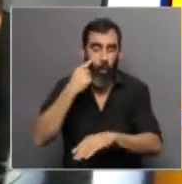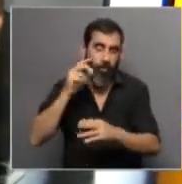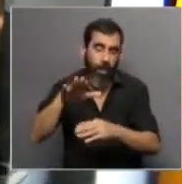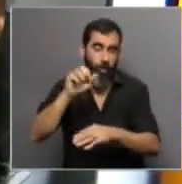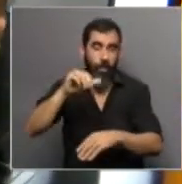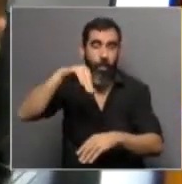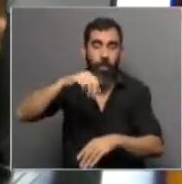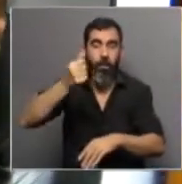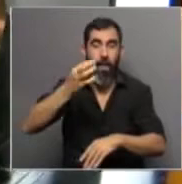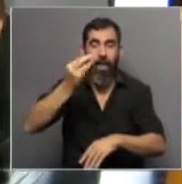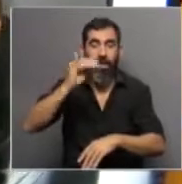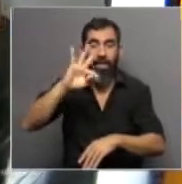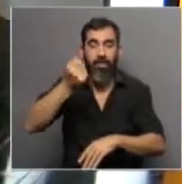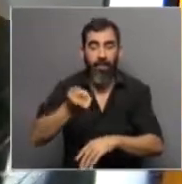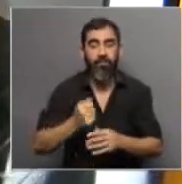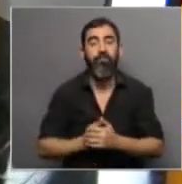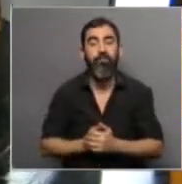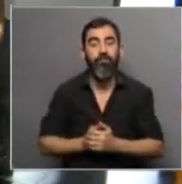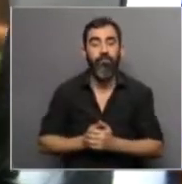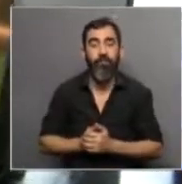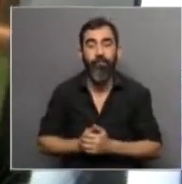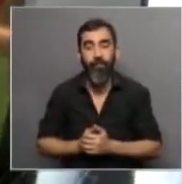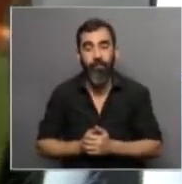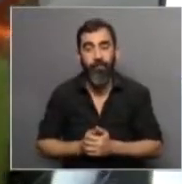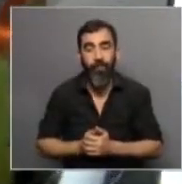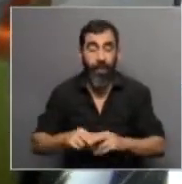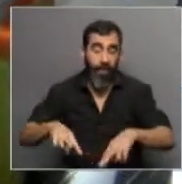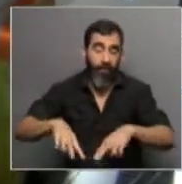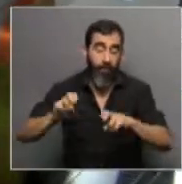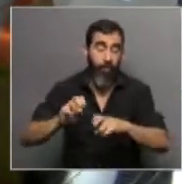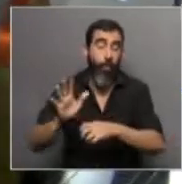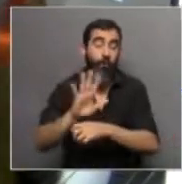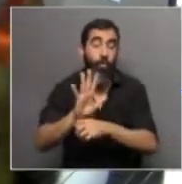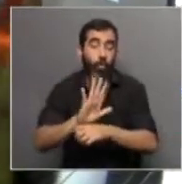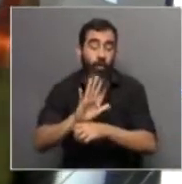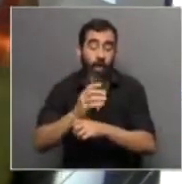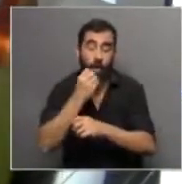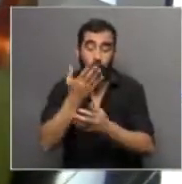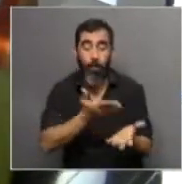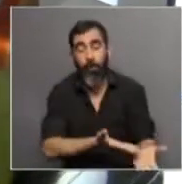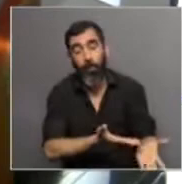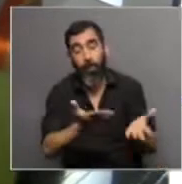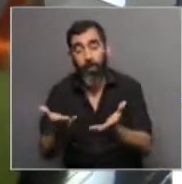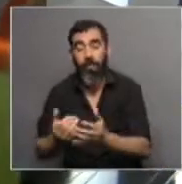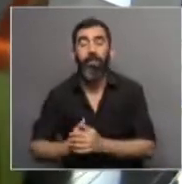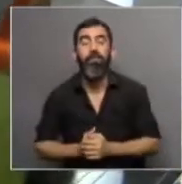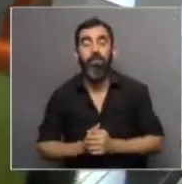conocemos, neurocientífica, investigadora del Instituto de Investigaciones Biológicas Clemente Estable. Marita, bienvenida a Sobre Ciencia, buenas